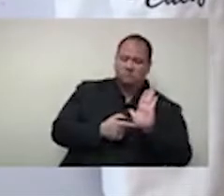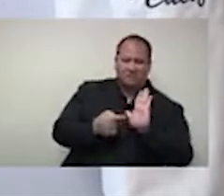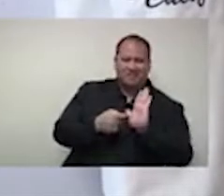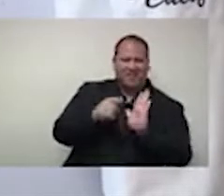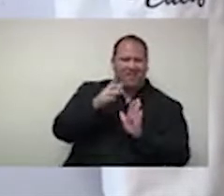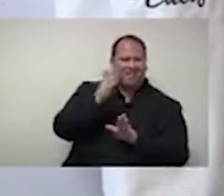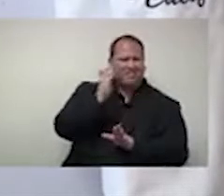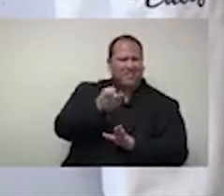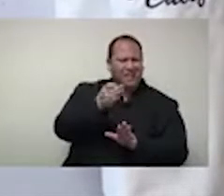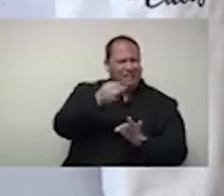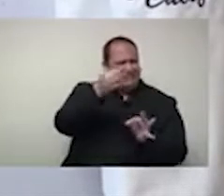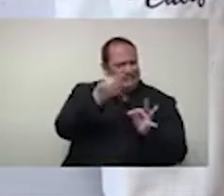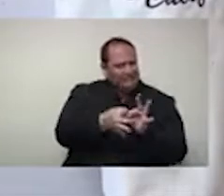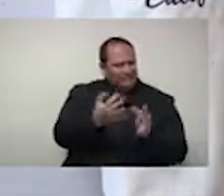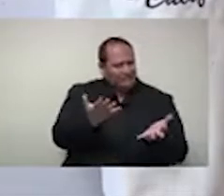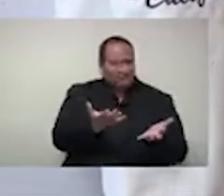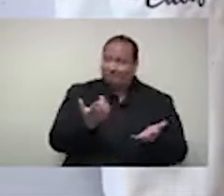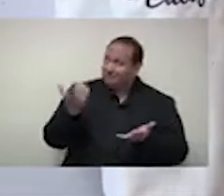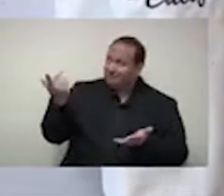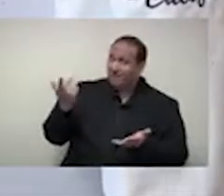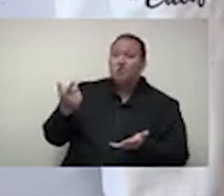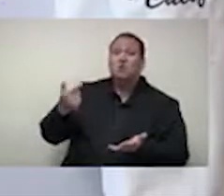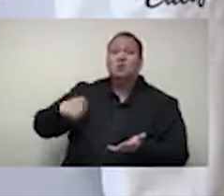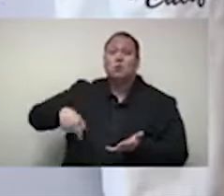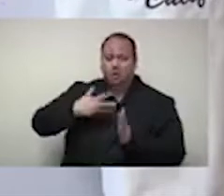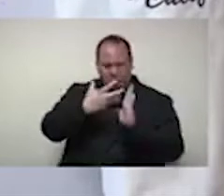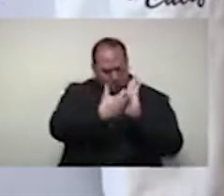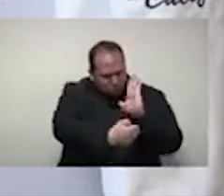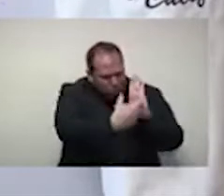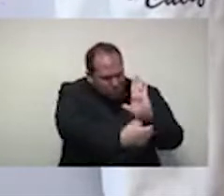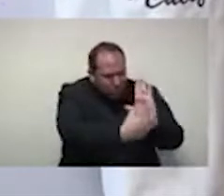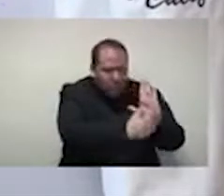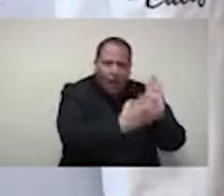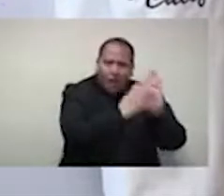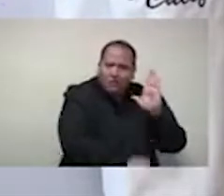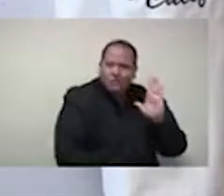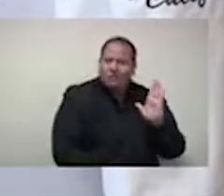ilícito de origen y que por eso pues nuestras participaciones no pueden verse comprometidas.